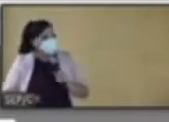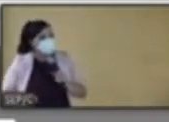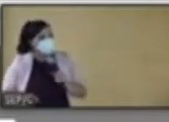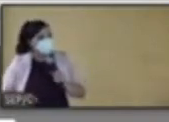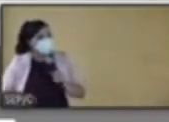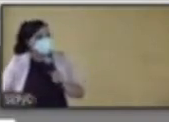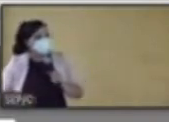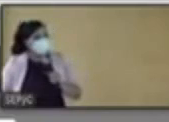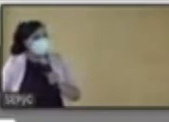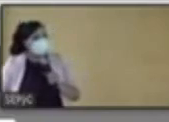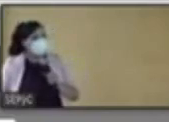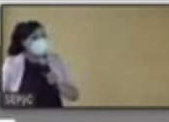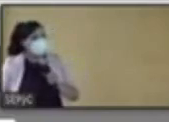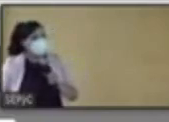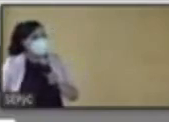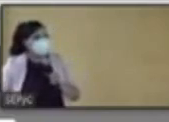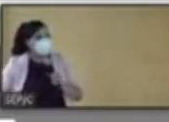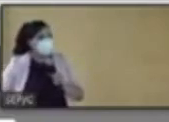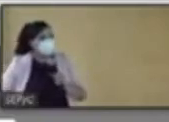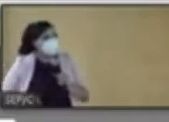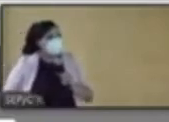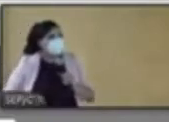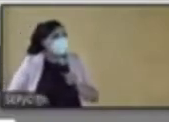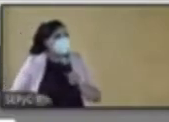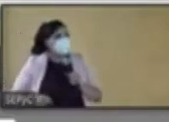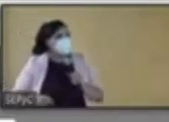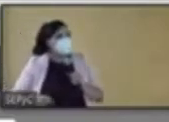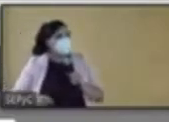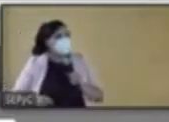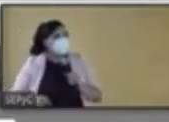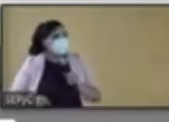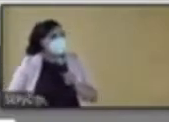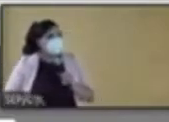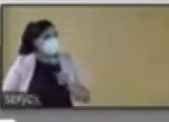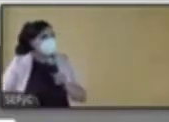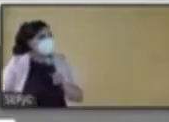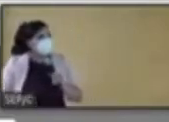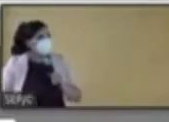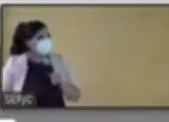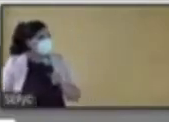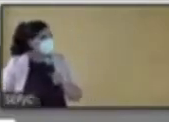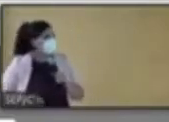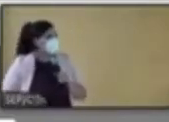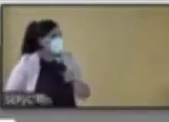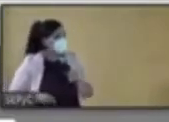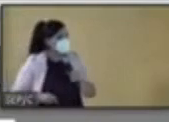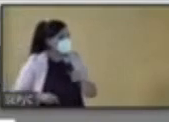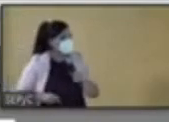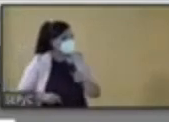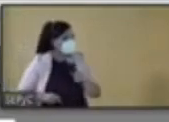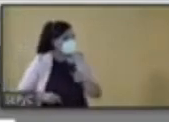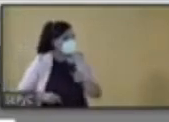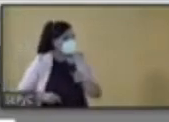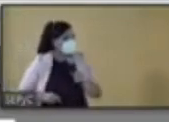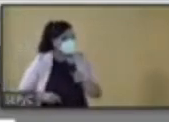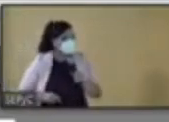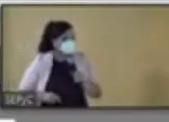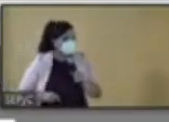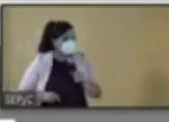Saldo, si lo vemos, nos lo dice el propio sistema, al 31 de diciembre del año inmediato anterior, referimos año 2020.